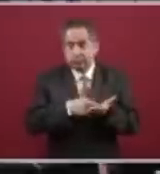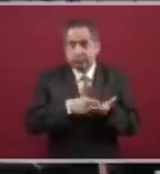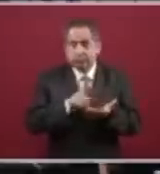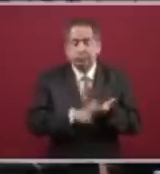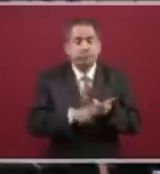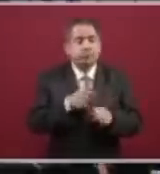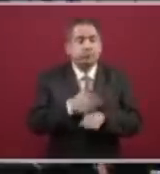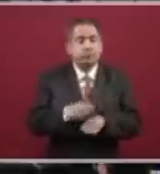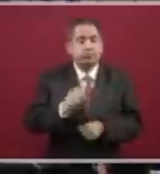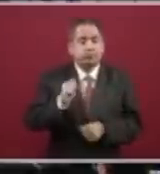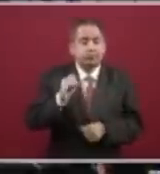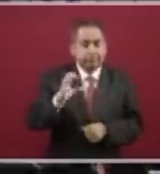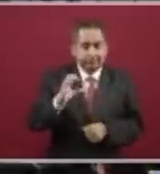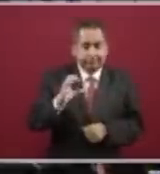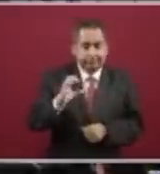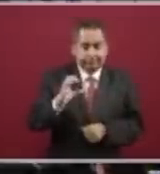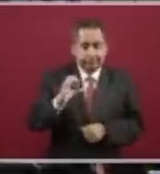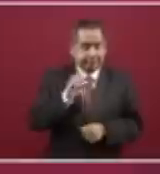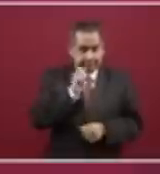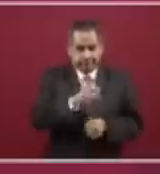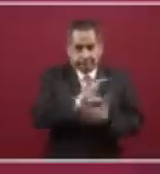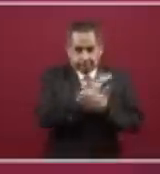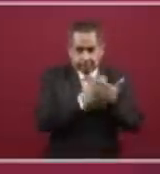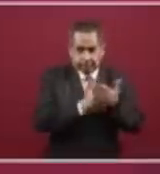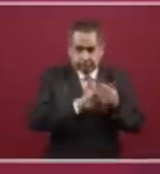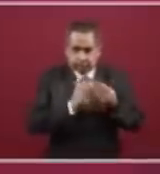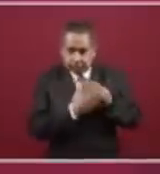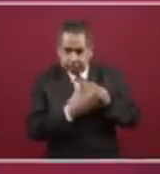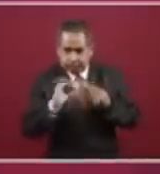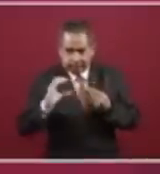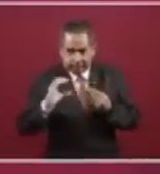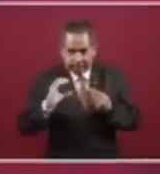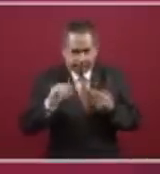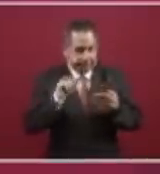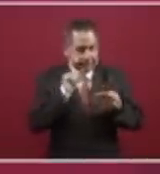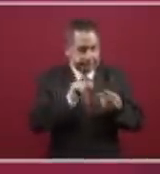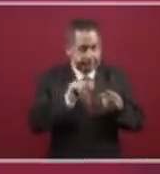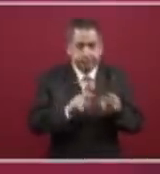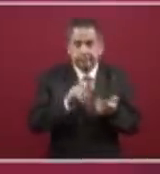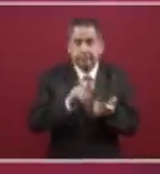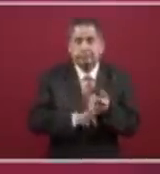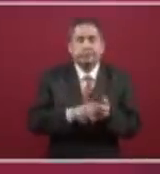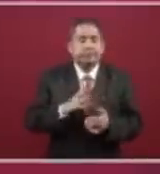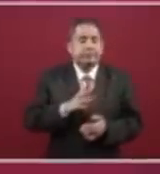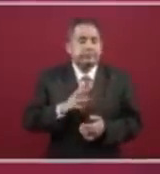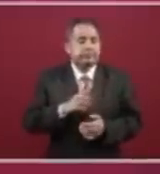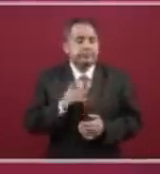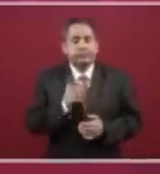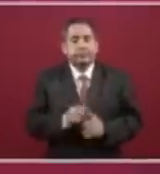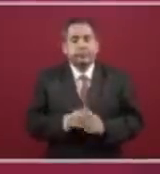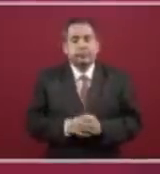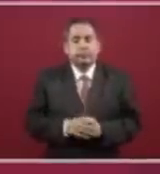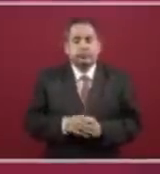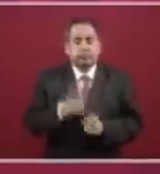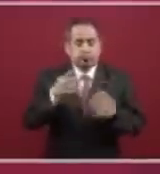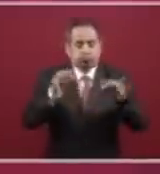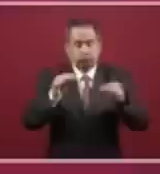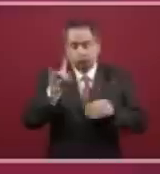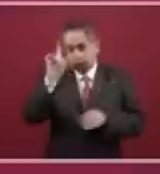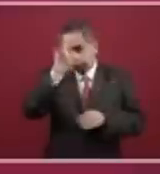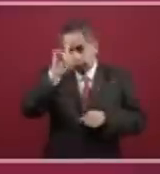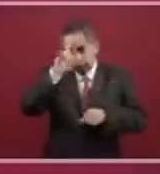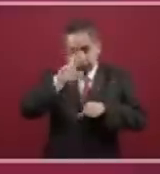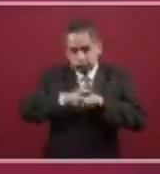c de ese contrato con parsons hay una hoja de asesores